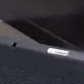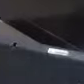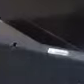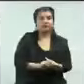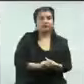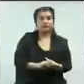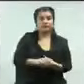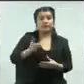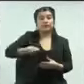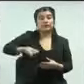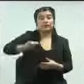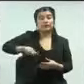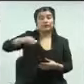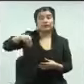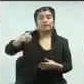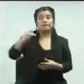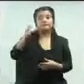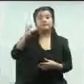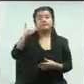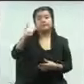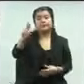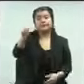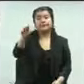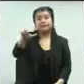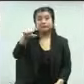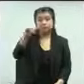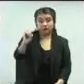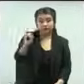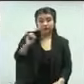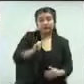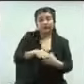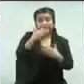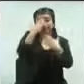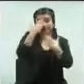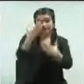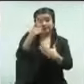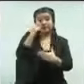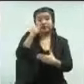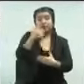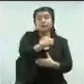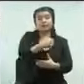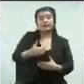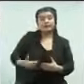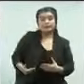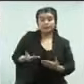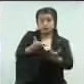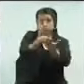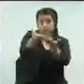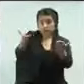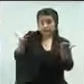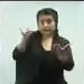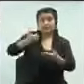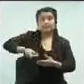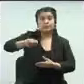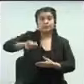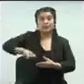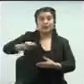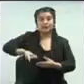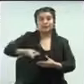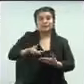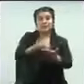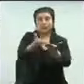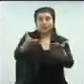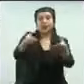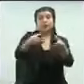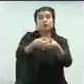Varios y después. Muchas gracias, señor presidente, estimados diputados, colegas de la comisión,